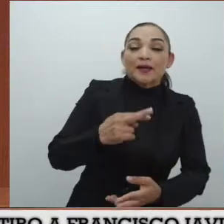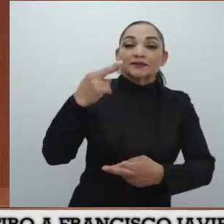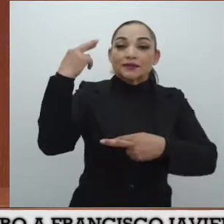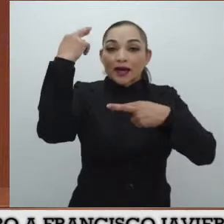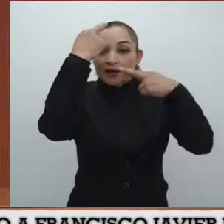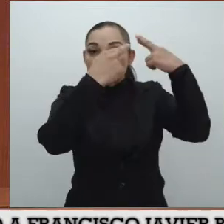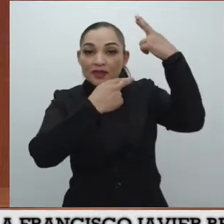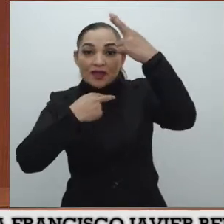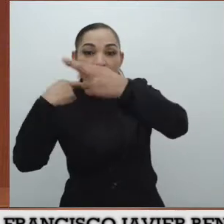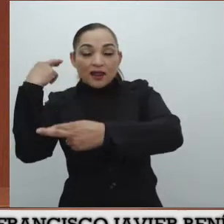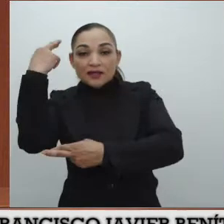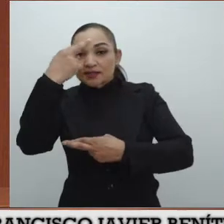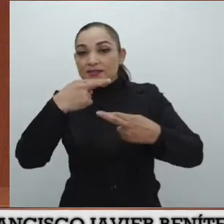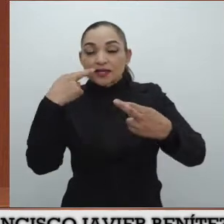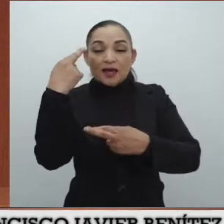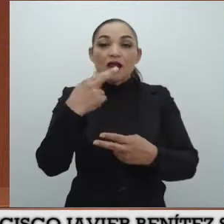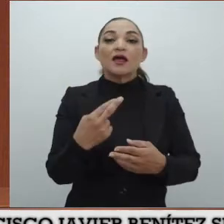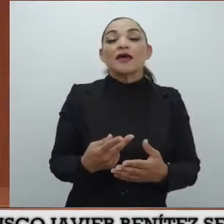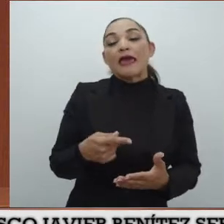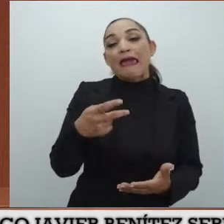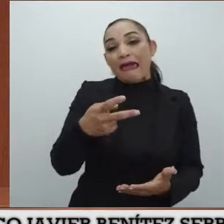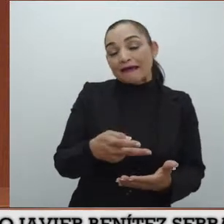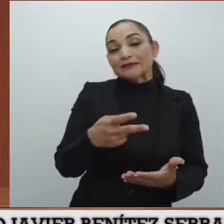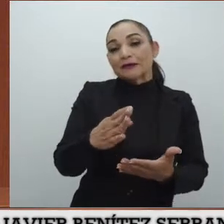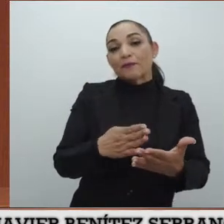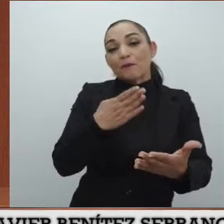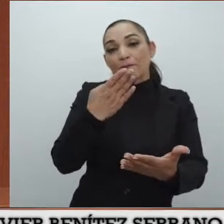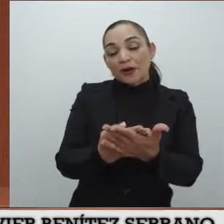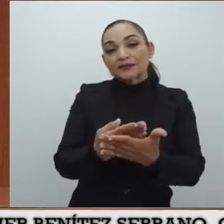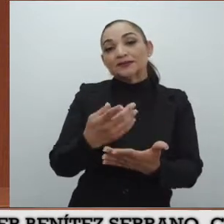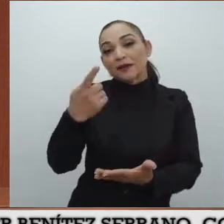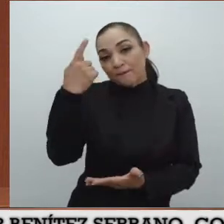hechos supervenientes expuestos por la Fiscalía General del Estado.